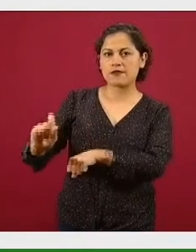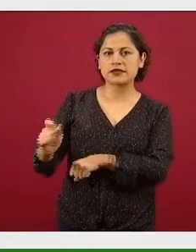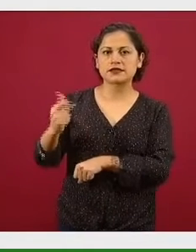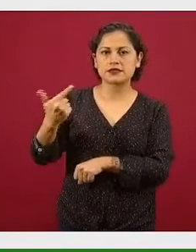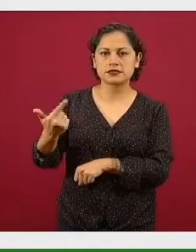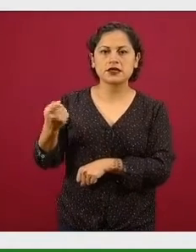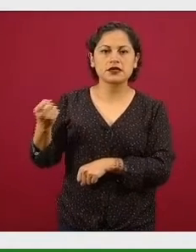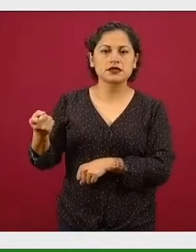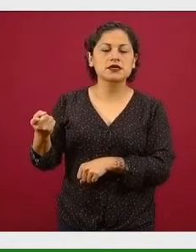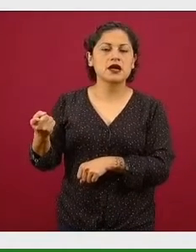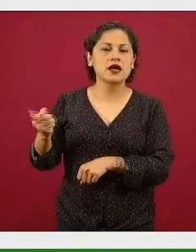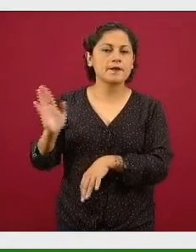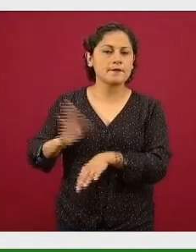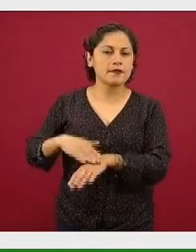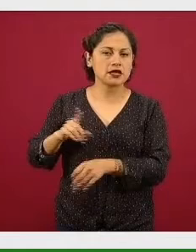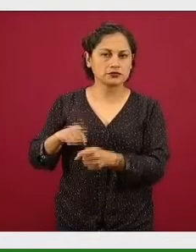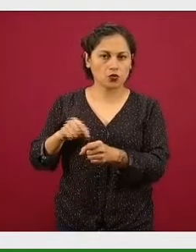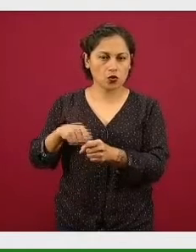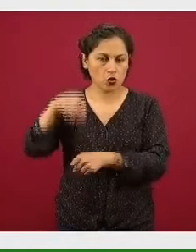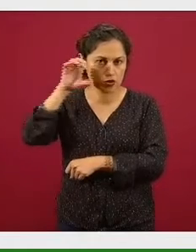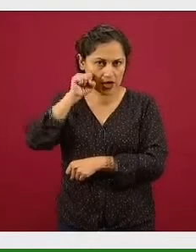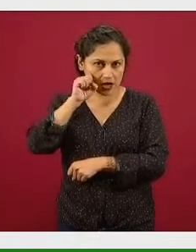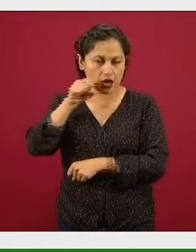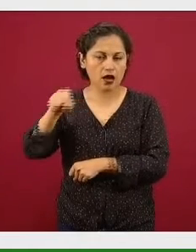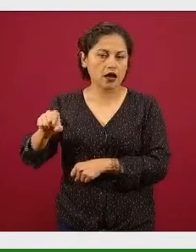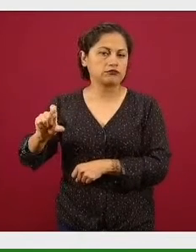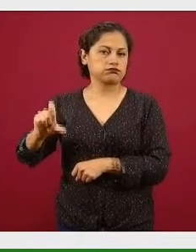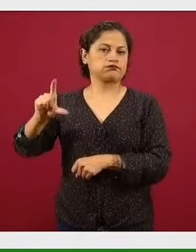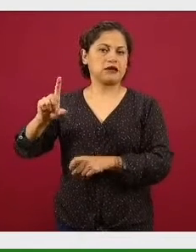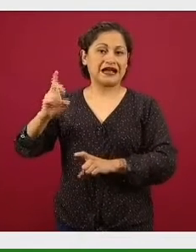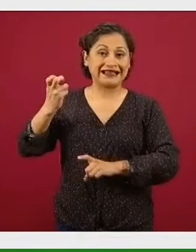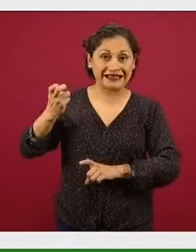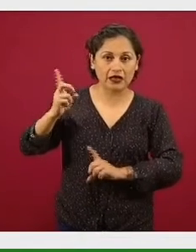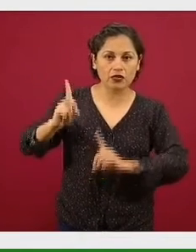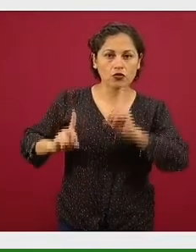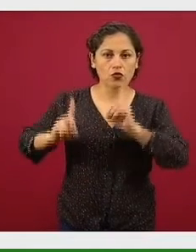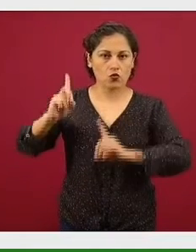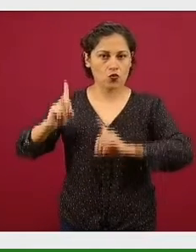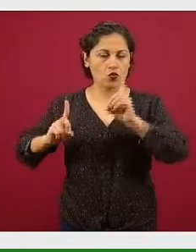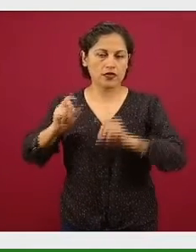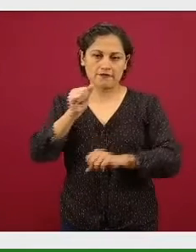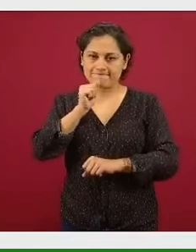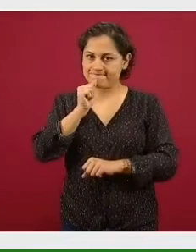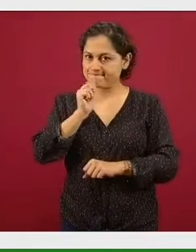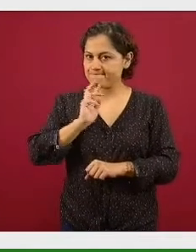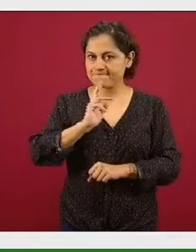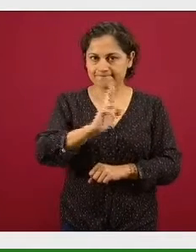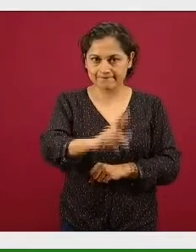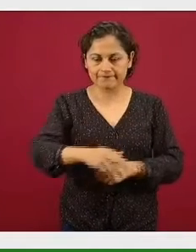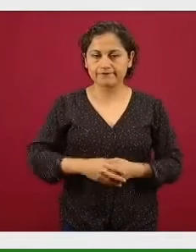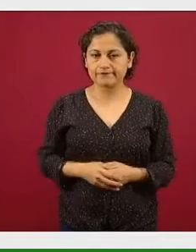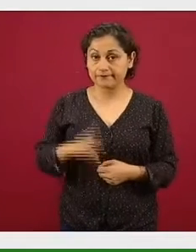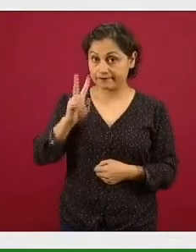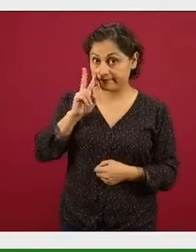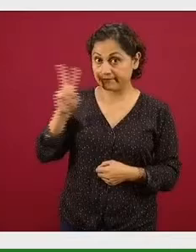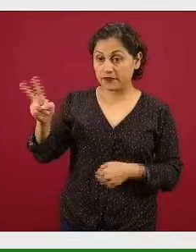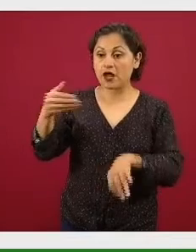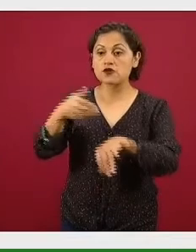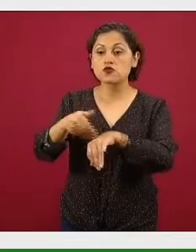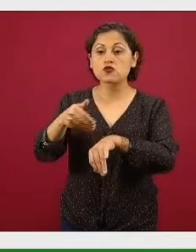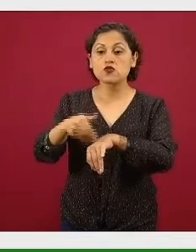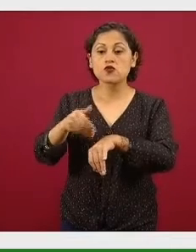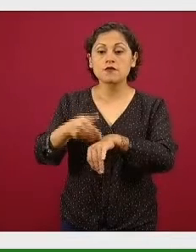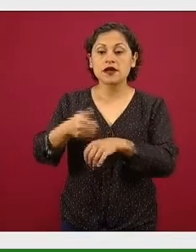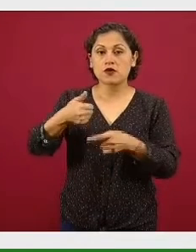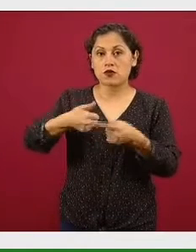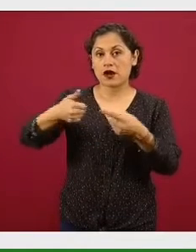ese color naranja claro, la mayor cantidad de casos todavía aún sospechosos. Tenemos los números totales para cada